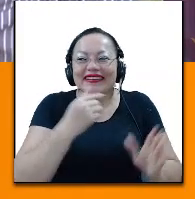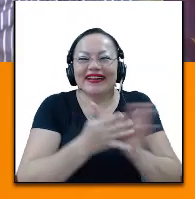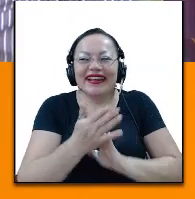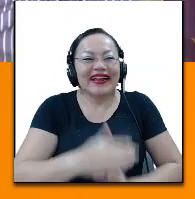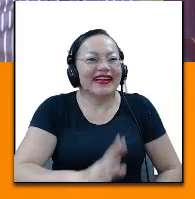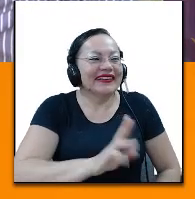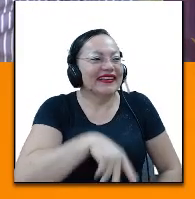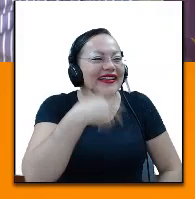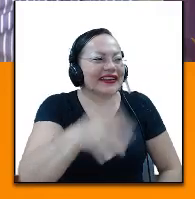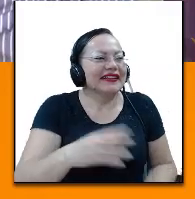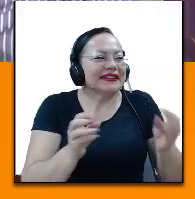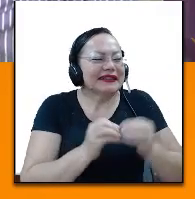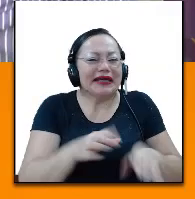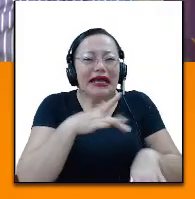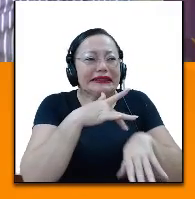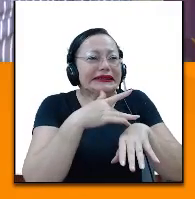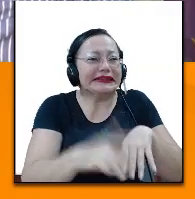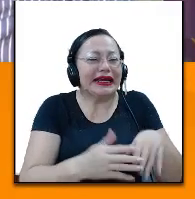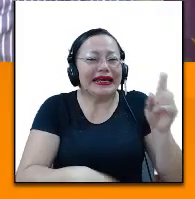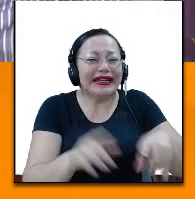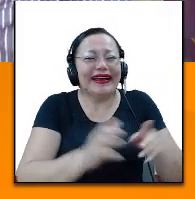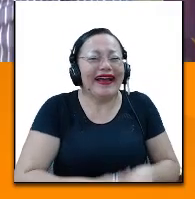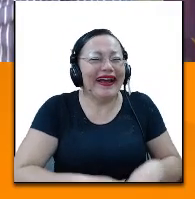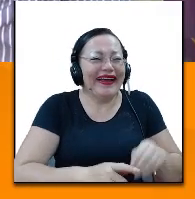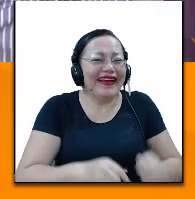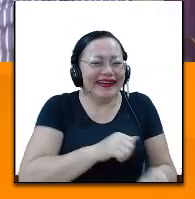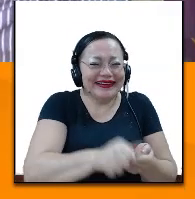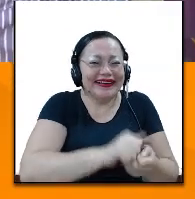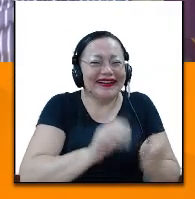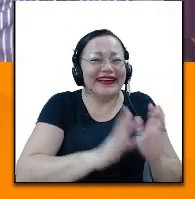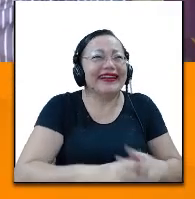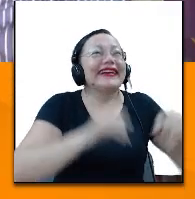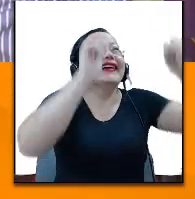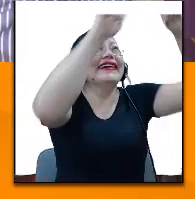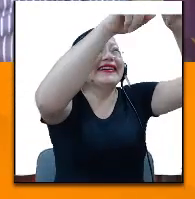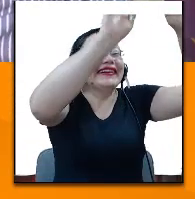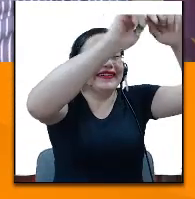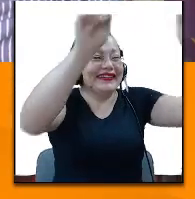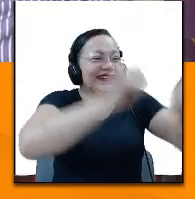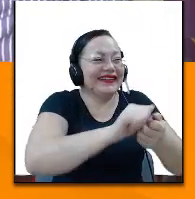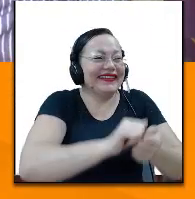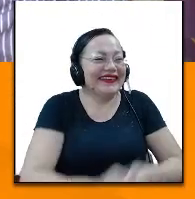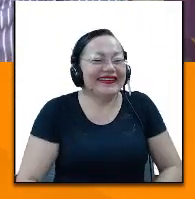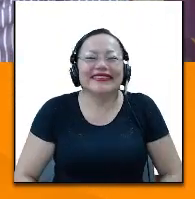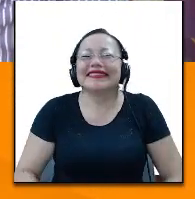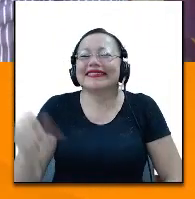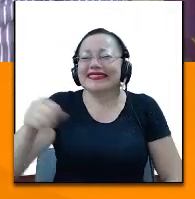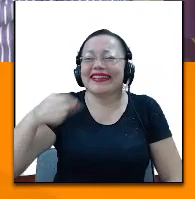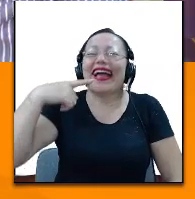que lo cogió casi sin ropa, que los calzoncillos los quitaba, los lavaba y los colgaba, los quitaba y los lavaba.